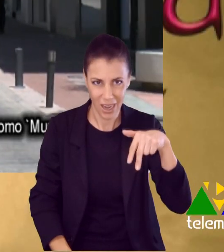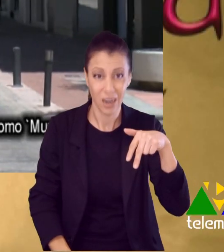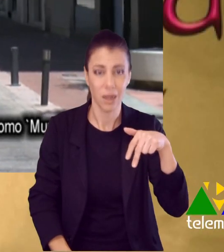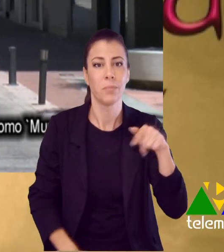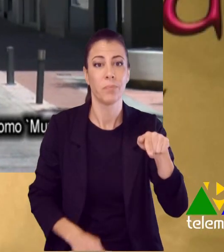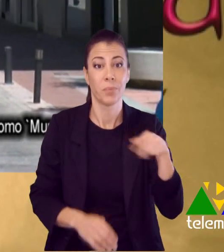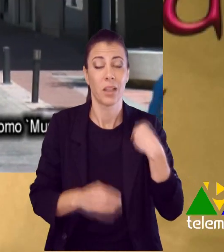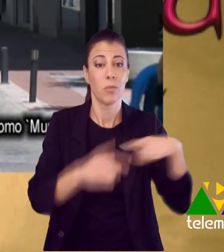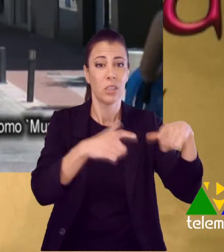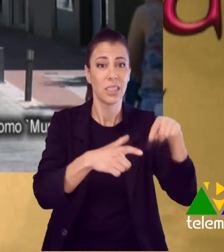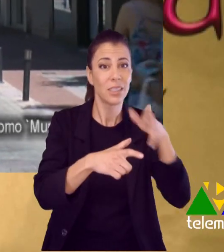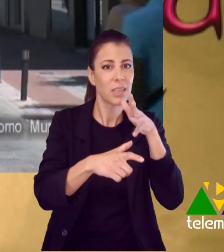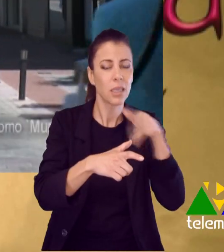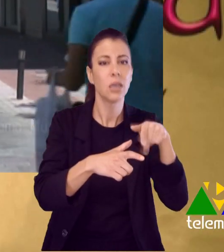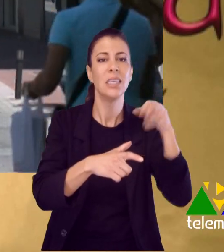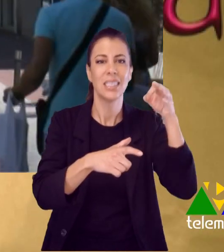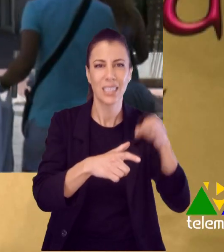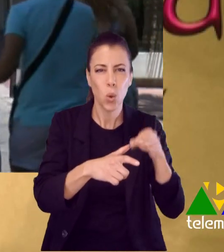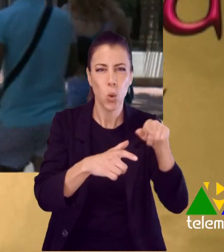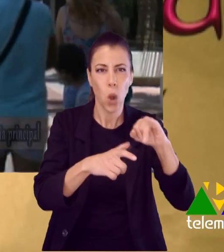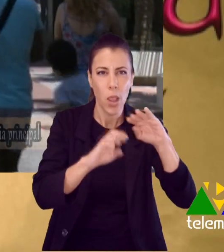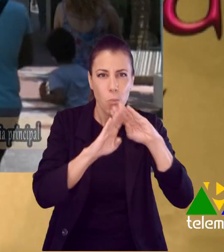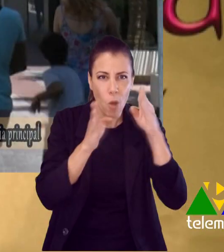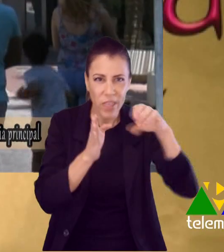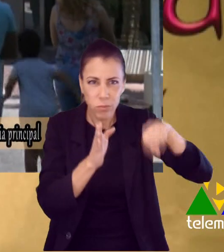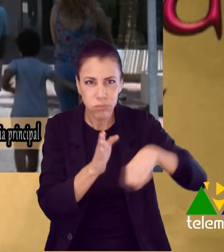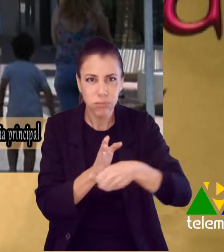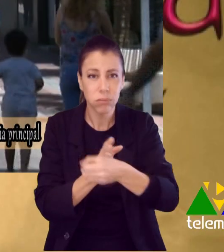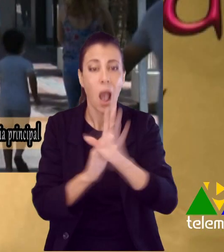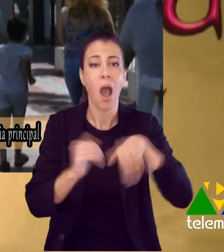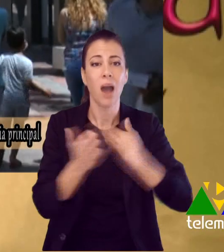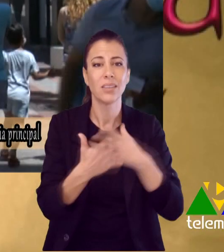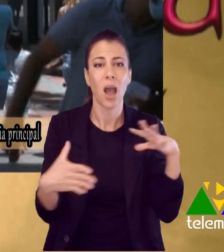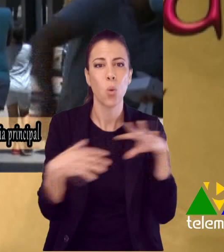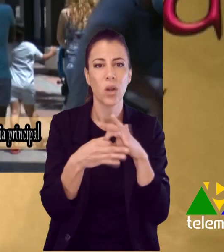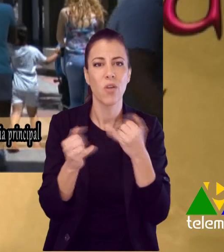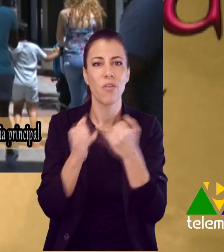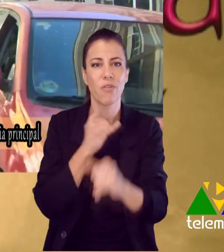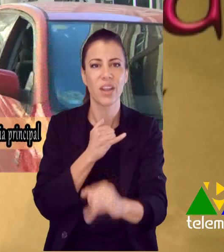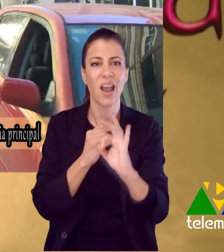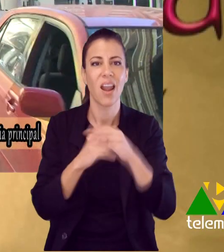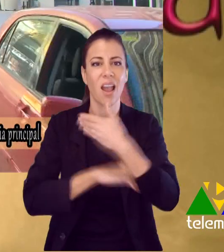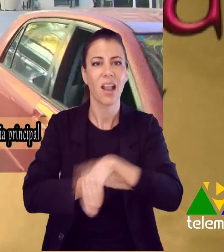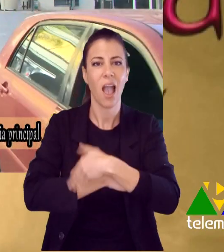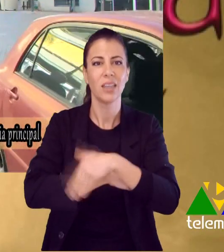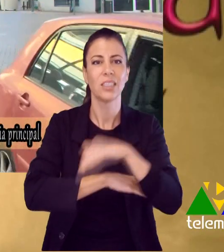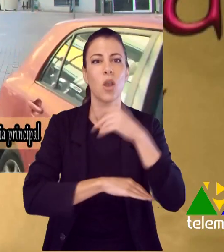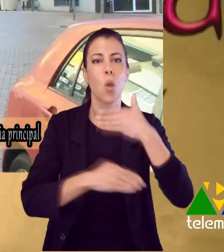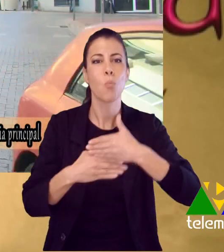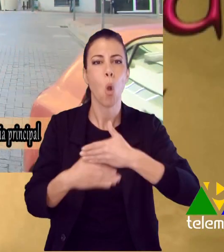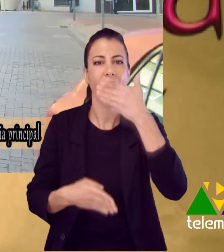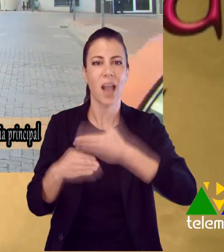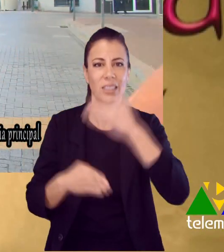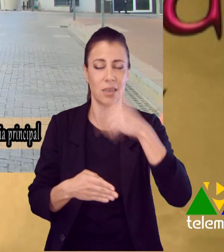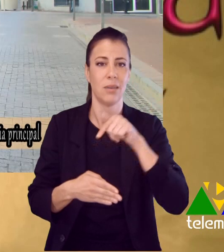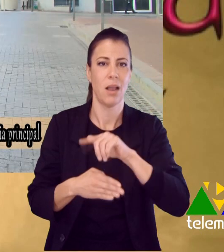esa acequia estaría embovedada hasta unirse al final de la calle La Muralla con la acequia